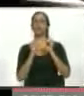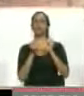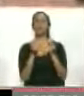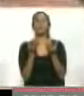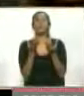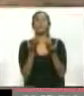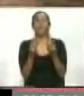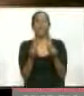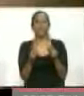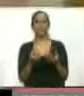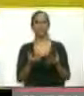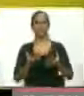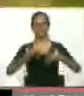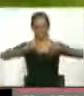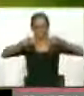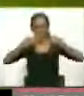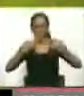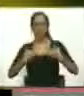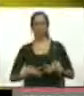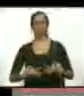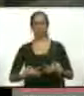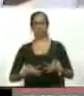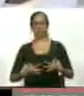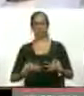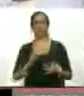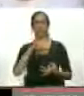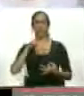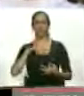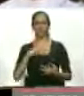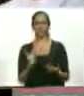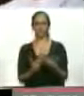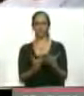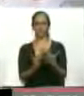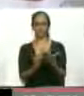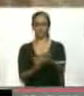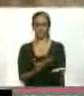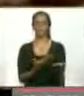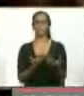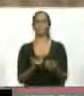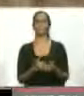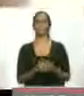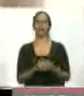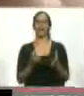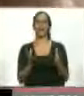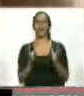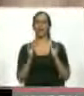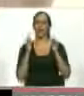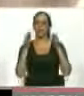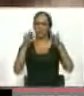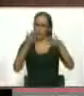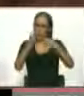mucha seguridad en nuestro planteamiento para convencer